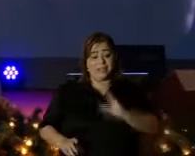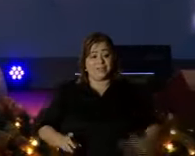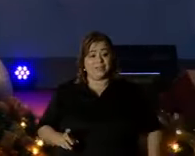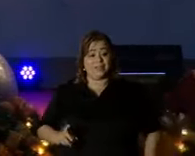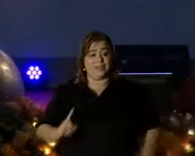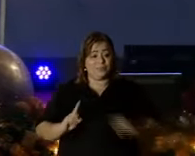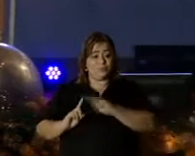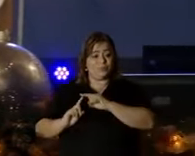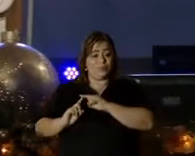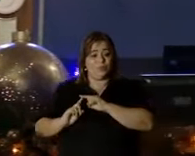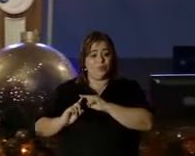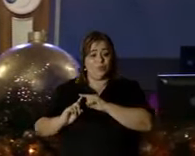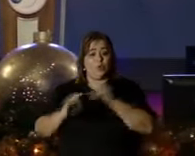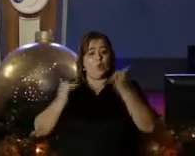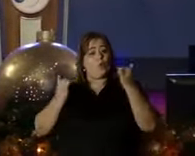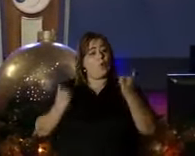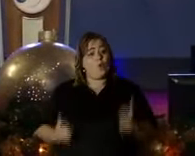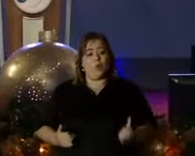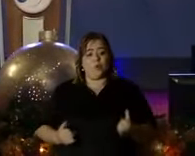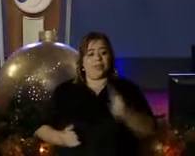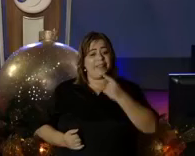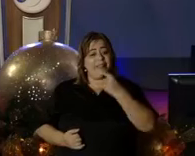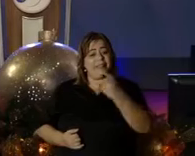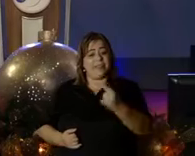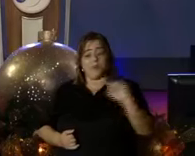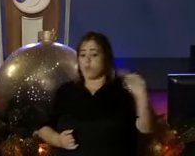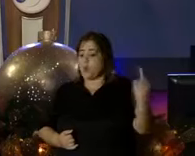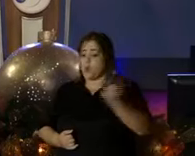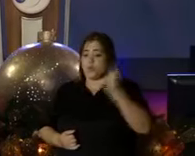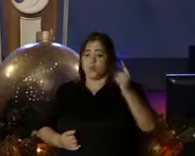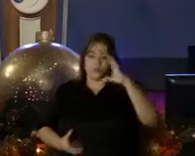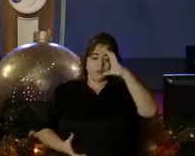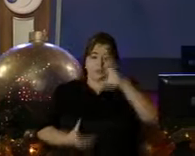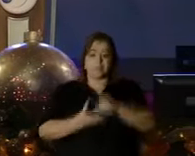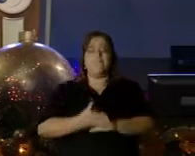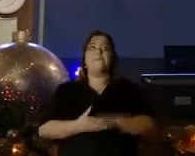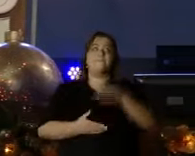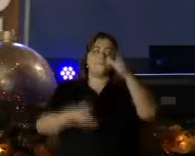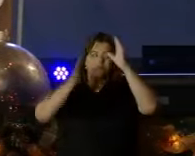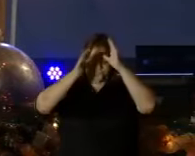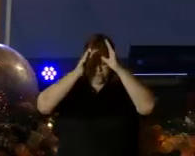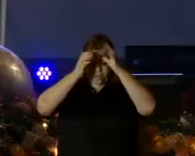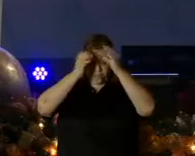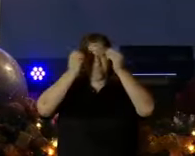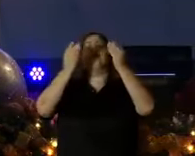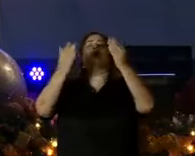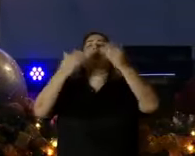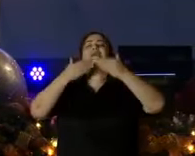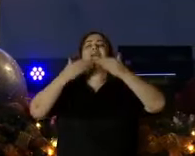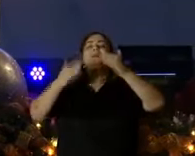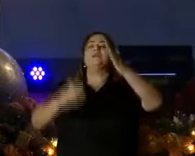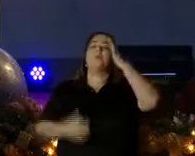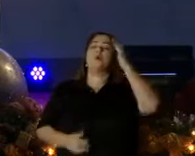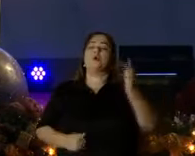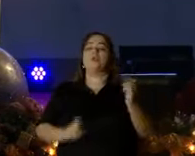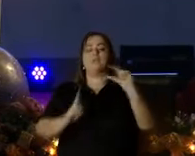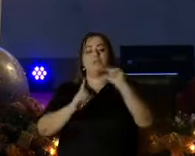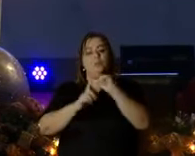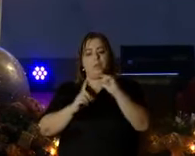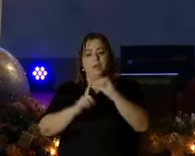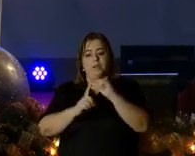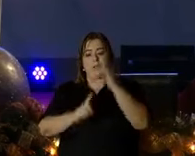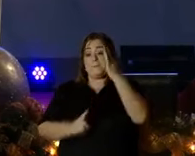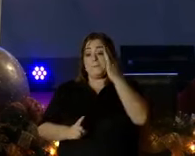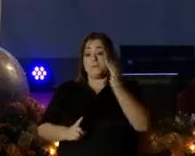digo, solo cree. Padre, gracias por tu palabra. Gracias por